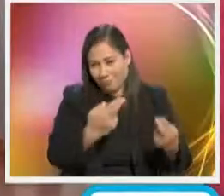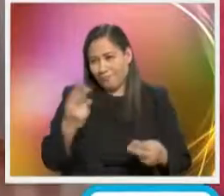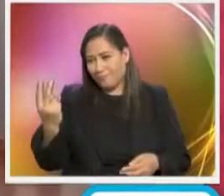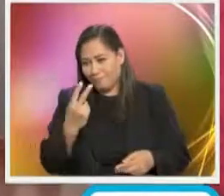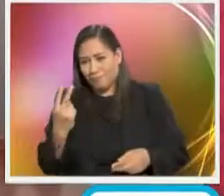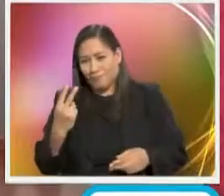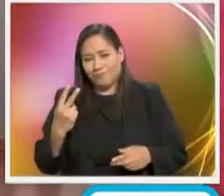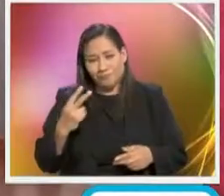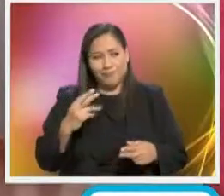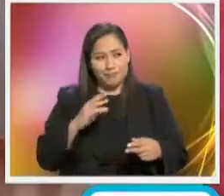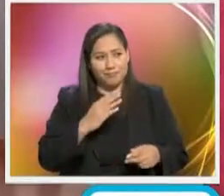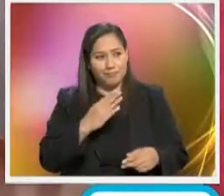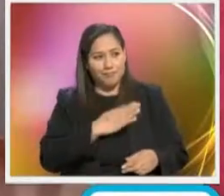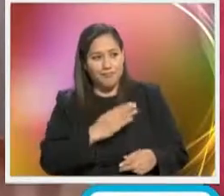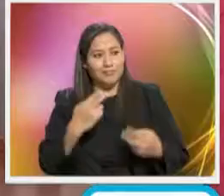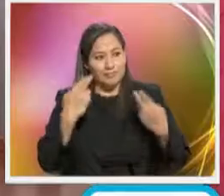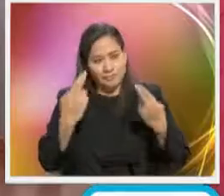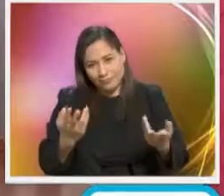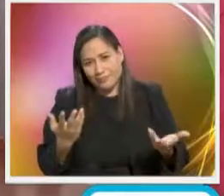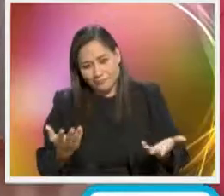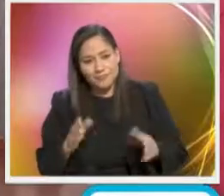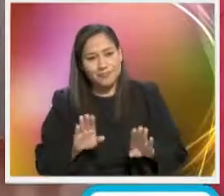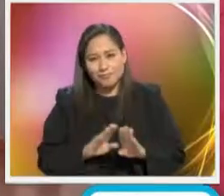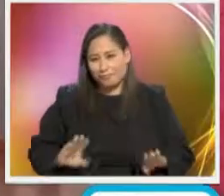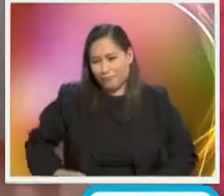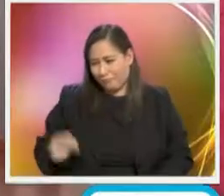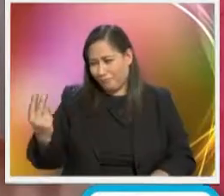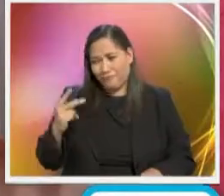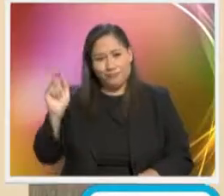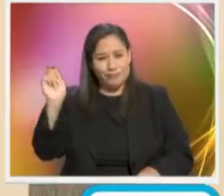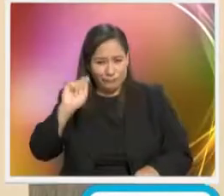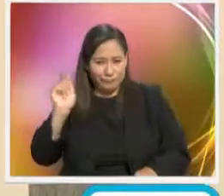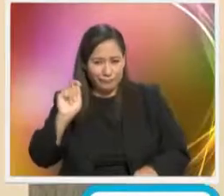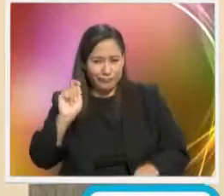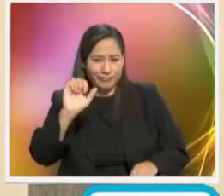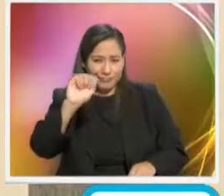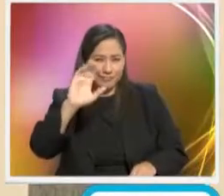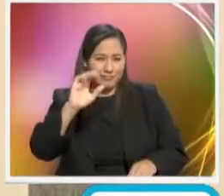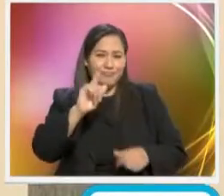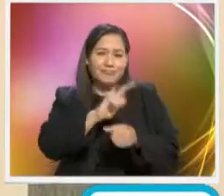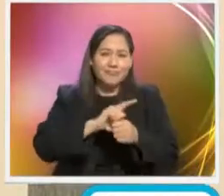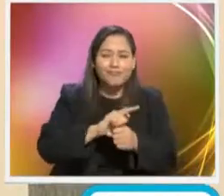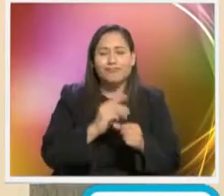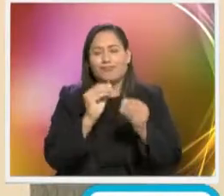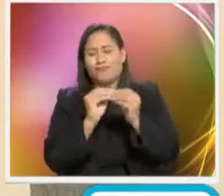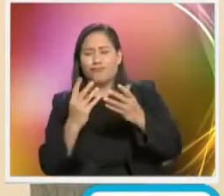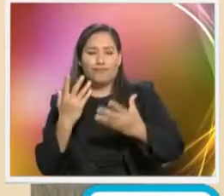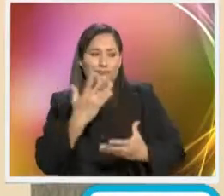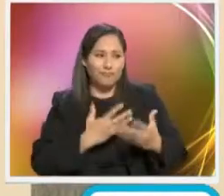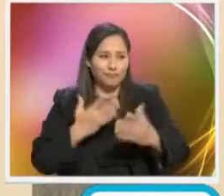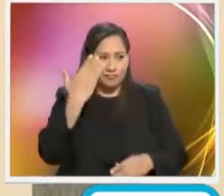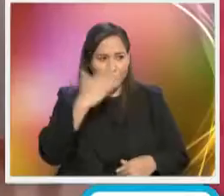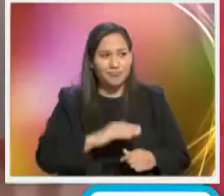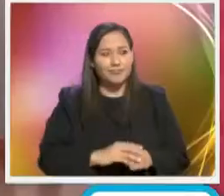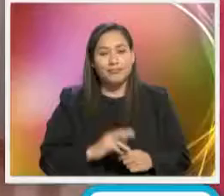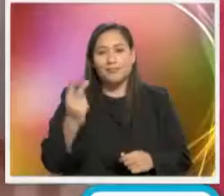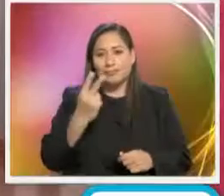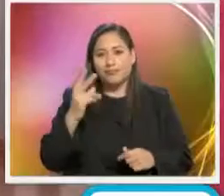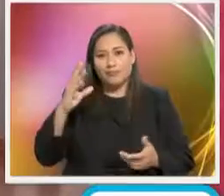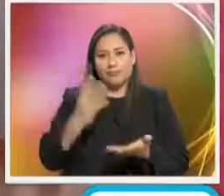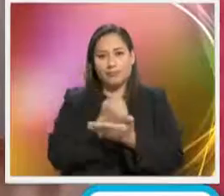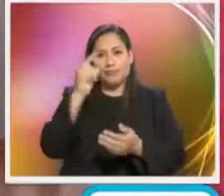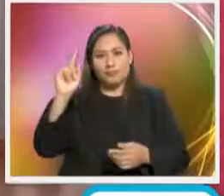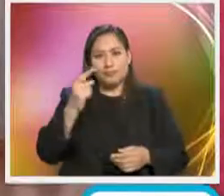su buen regalo. Si tú, claro, imagínate tu pareja, dices, oye, pues sí, con besitos, apapachos, triunfadores, ambos. Sí,